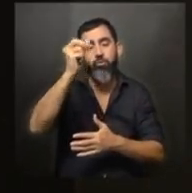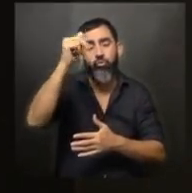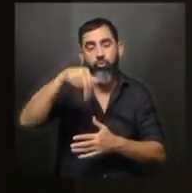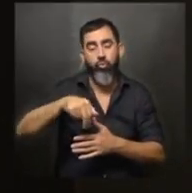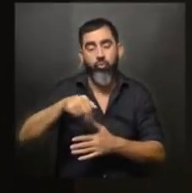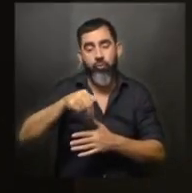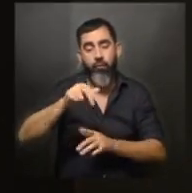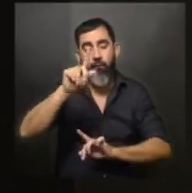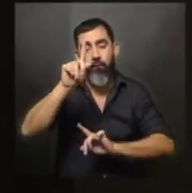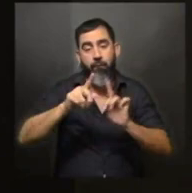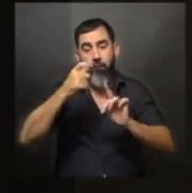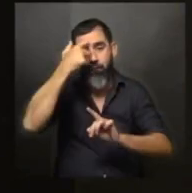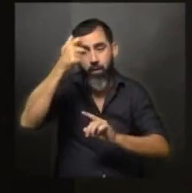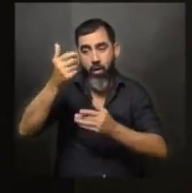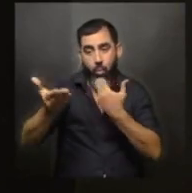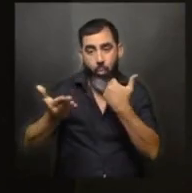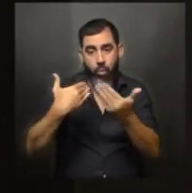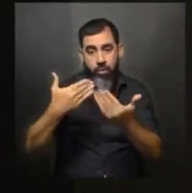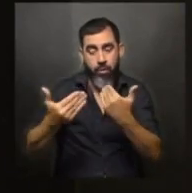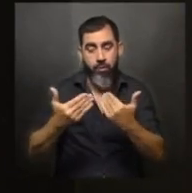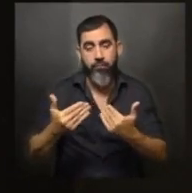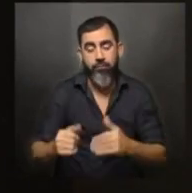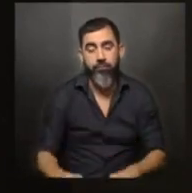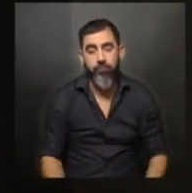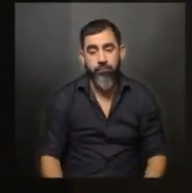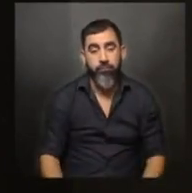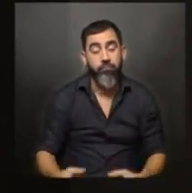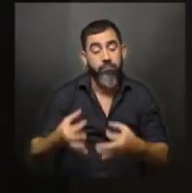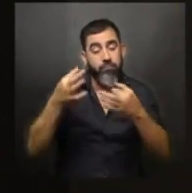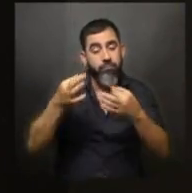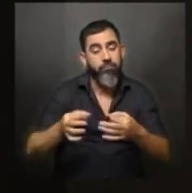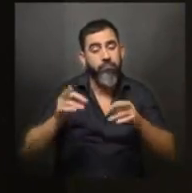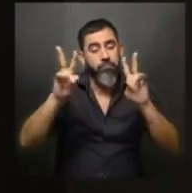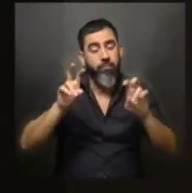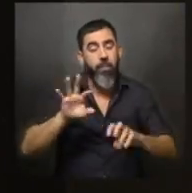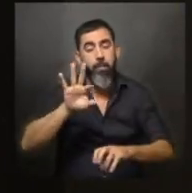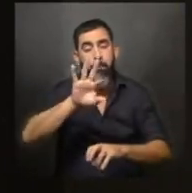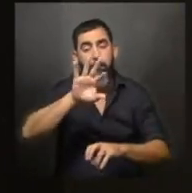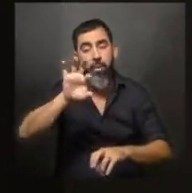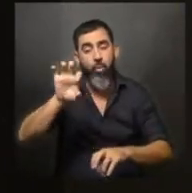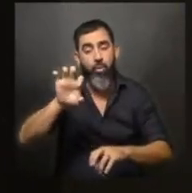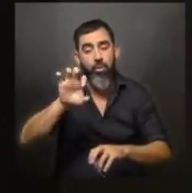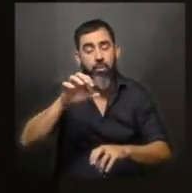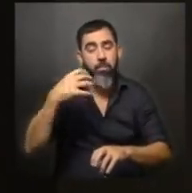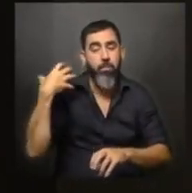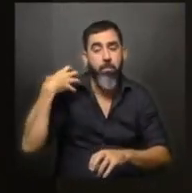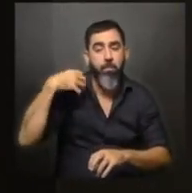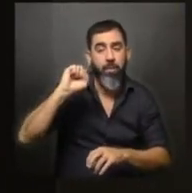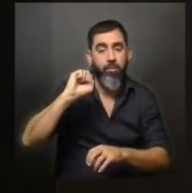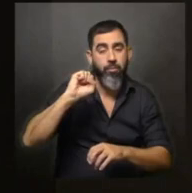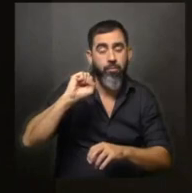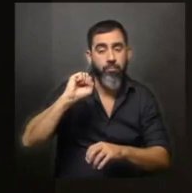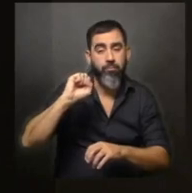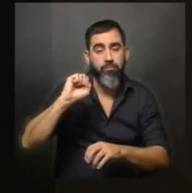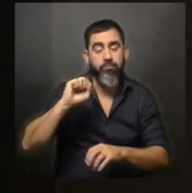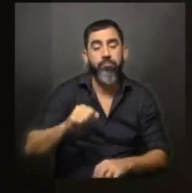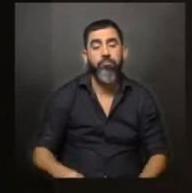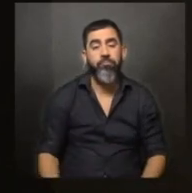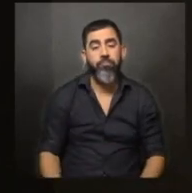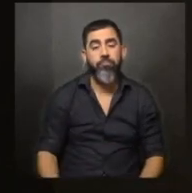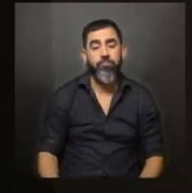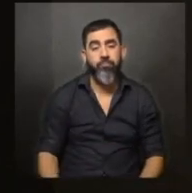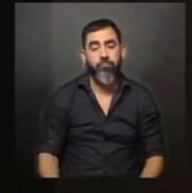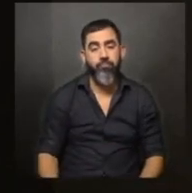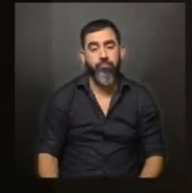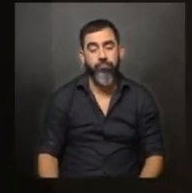de Facultad de Ciencias. Y bueno, hablando con él nos topamos con esto del microondas y nos nació un mito, que se lo robamos a Daniela, para